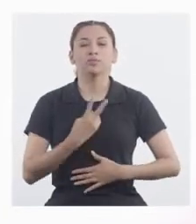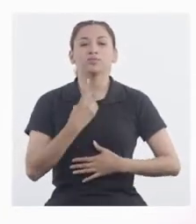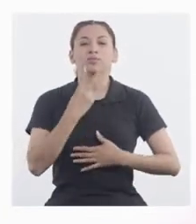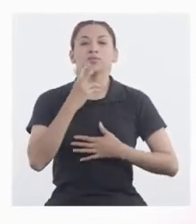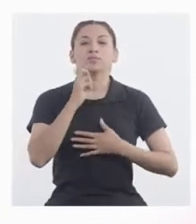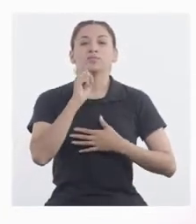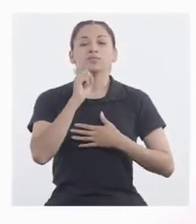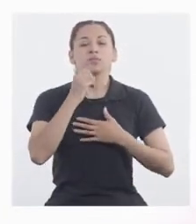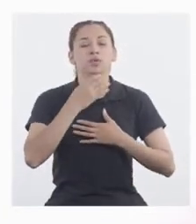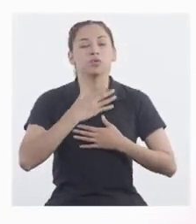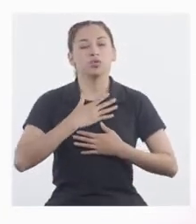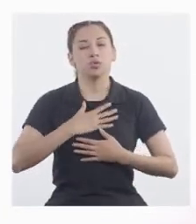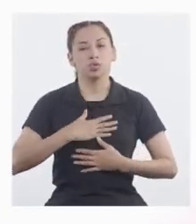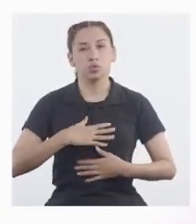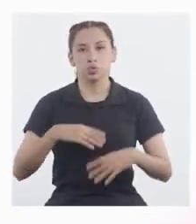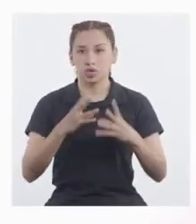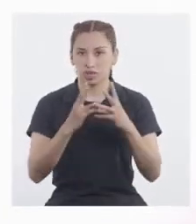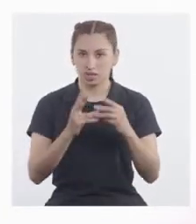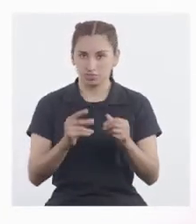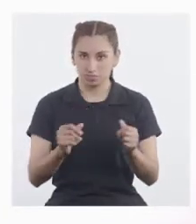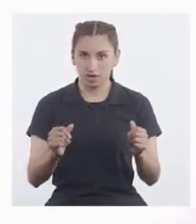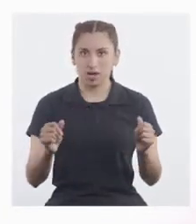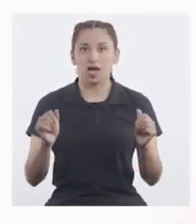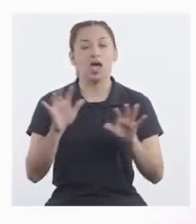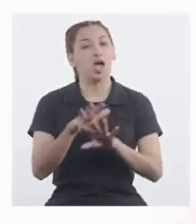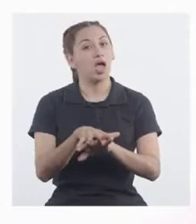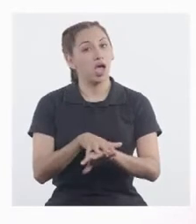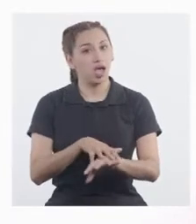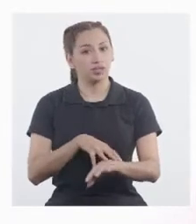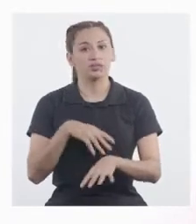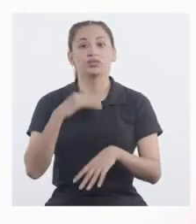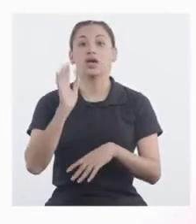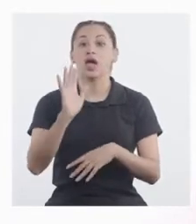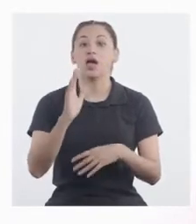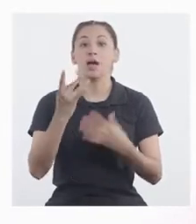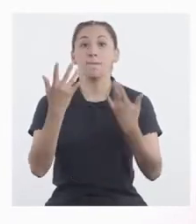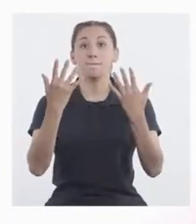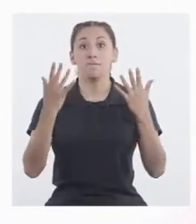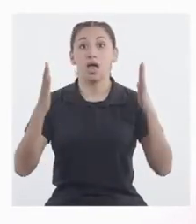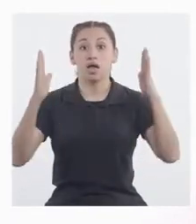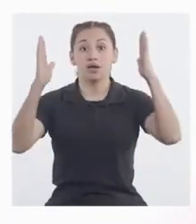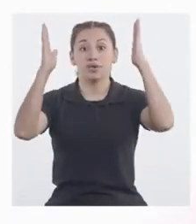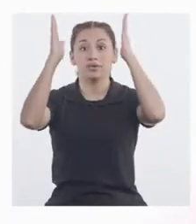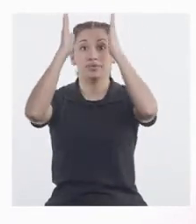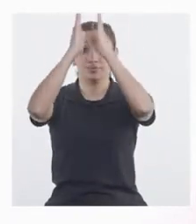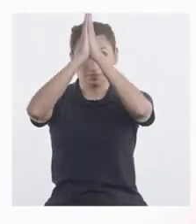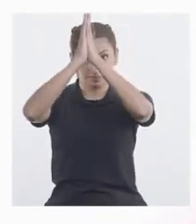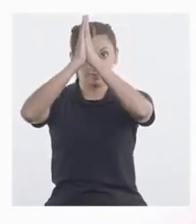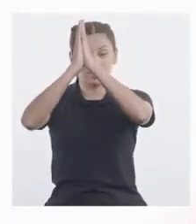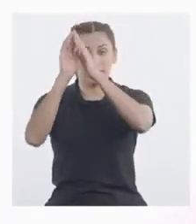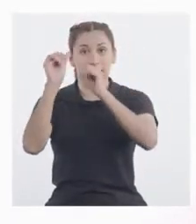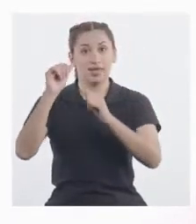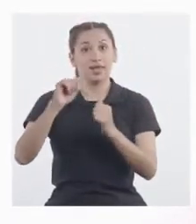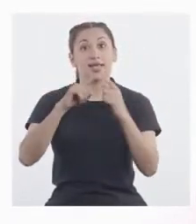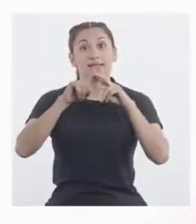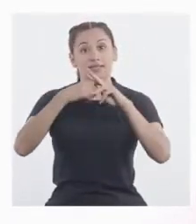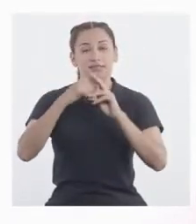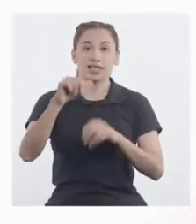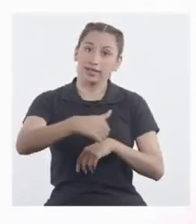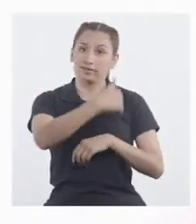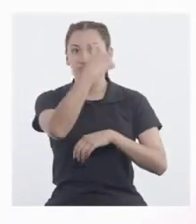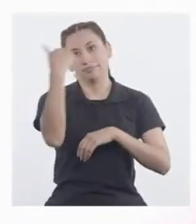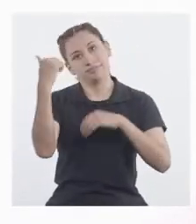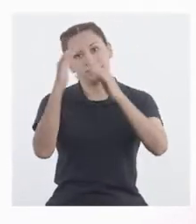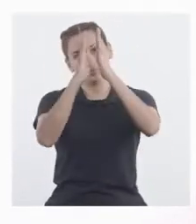respirando suavemente. Vamos a unir nuestras manos arriba e inclinarnos hacia un lado.